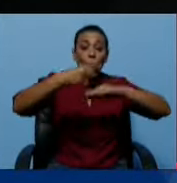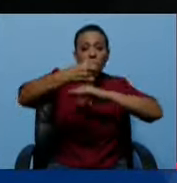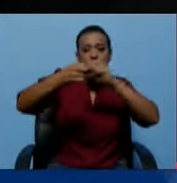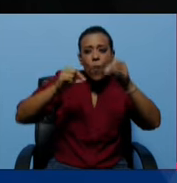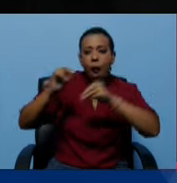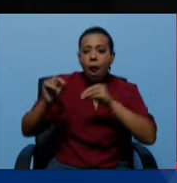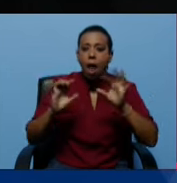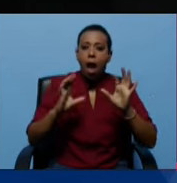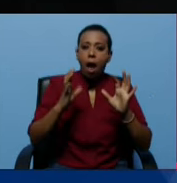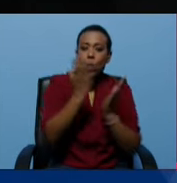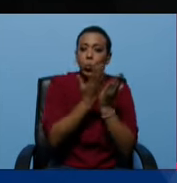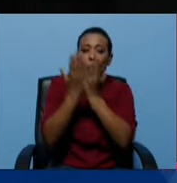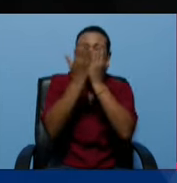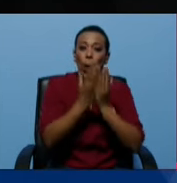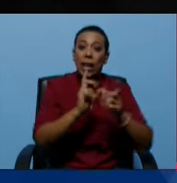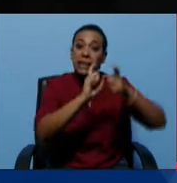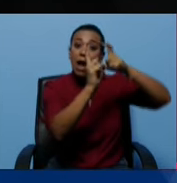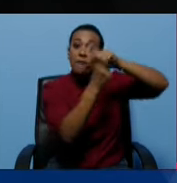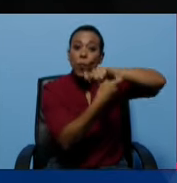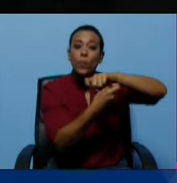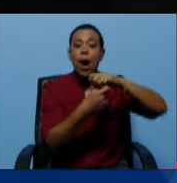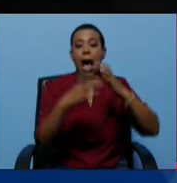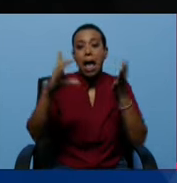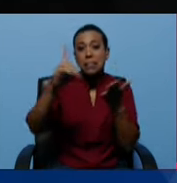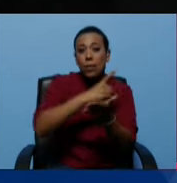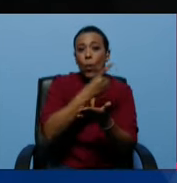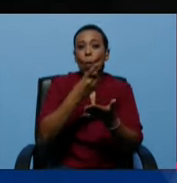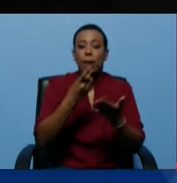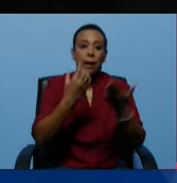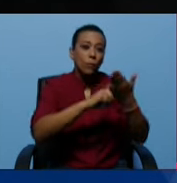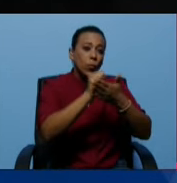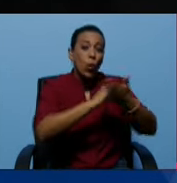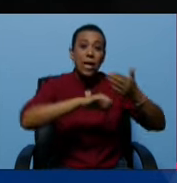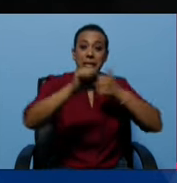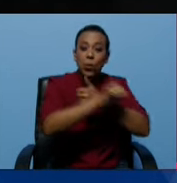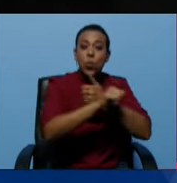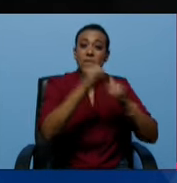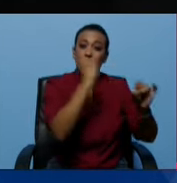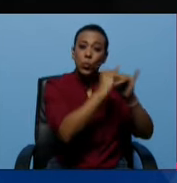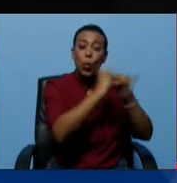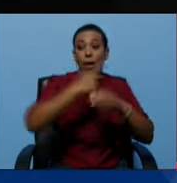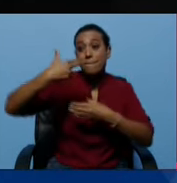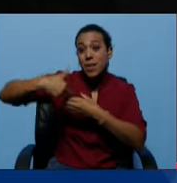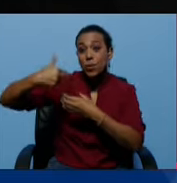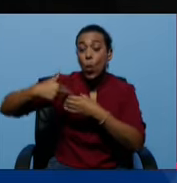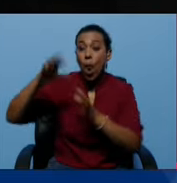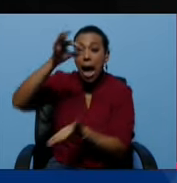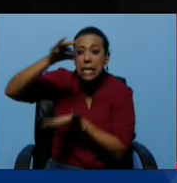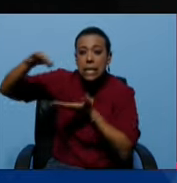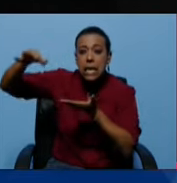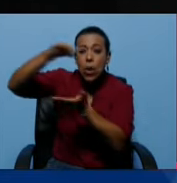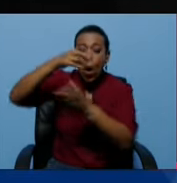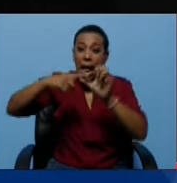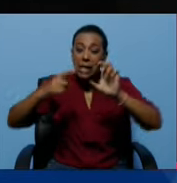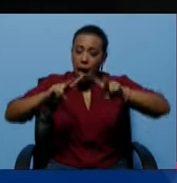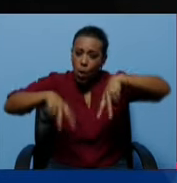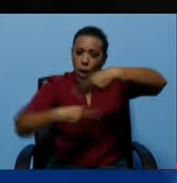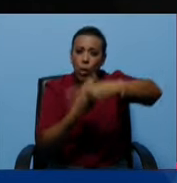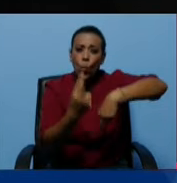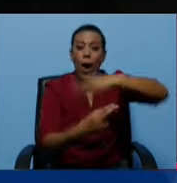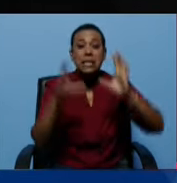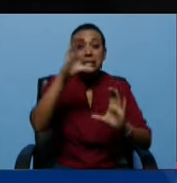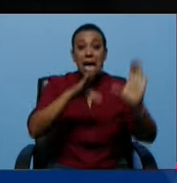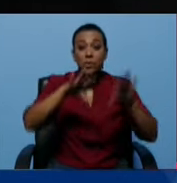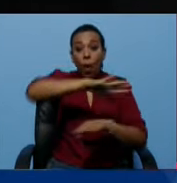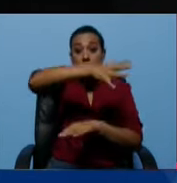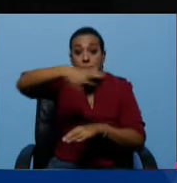arquitectura, tema de la transformación digital, la ciberseguridad, petróleo, petroquímica, energías renovables, ciencias del